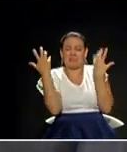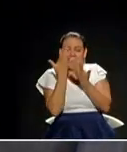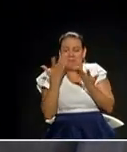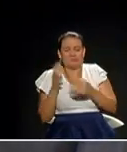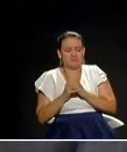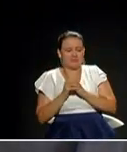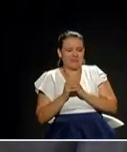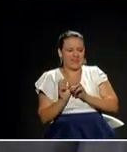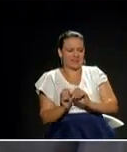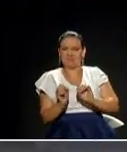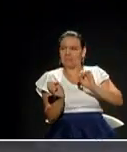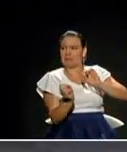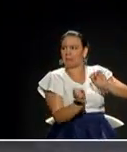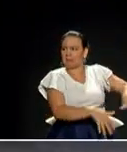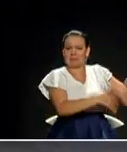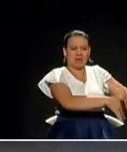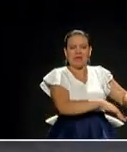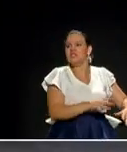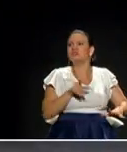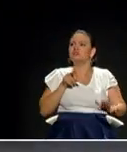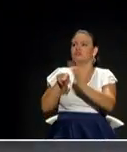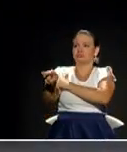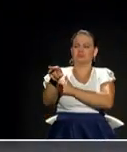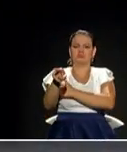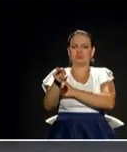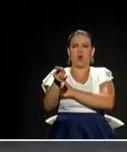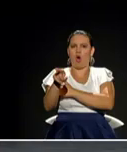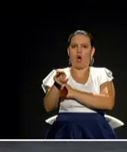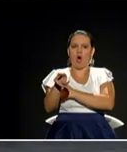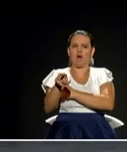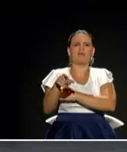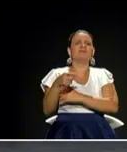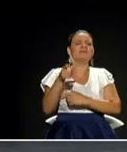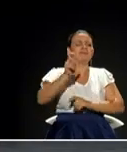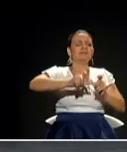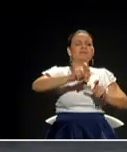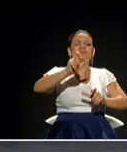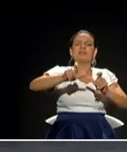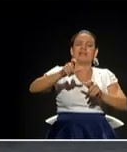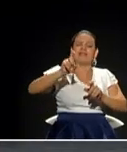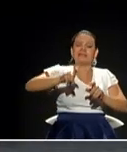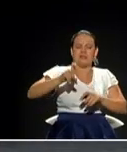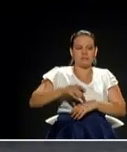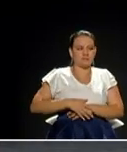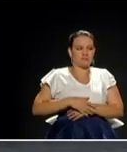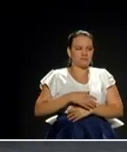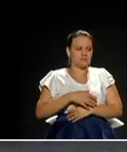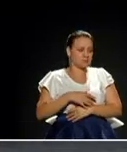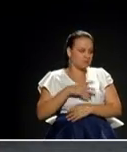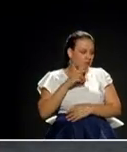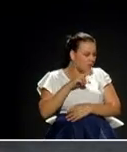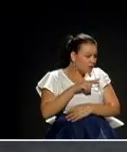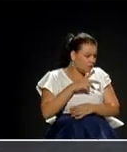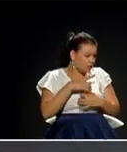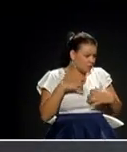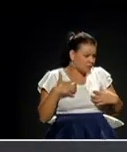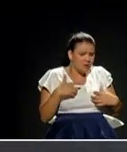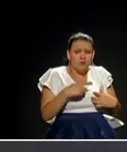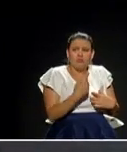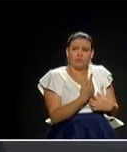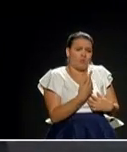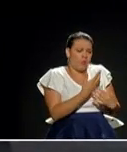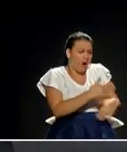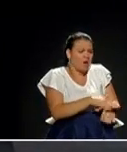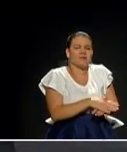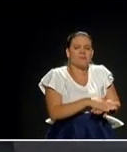como yo puede hacer esto que la comunidad se empodere no denuncie cuando encontré una mascota abandonada la entre los territorios nos cuente qué está pasando